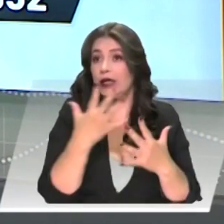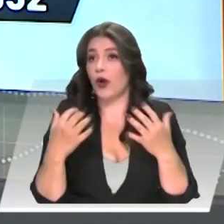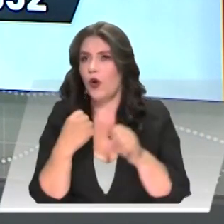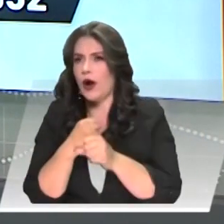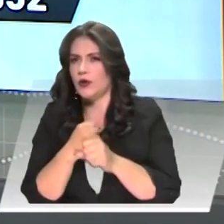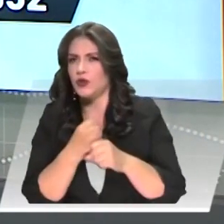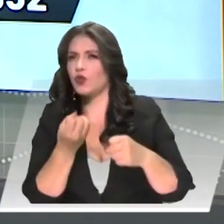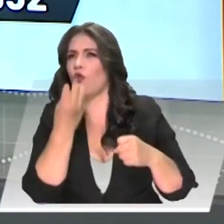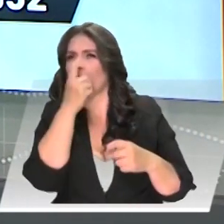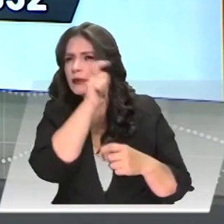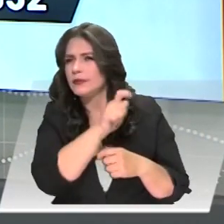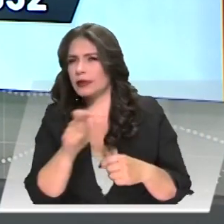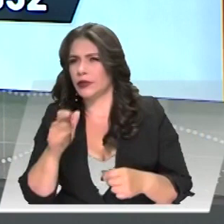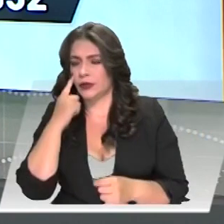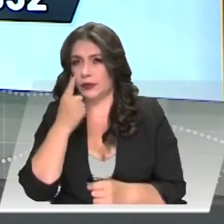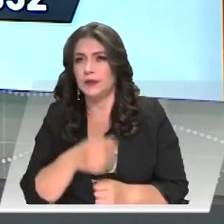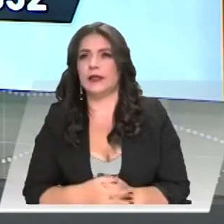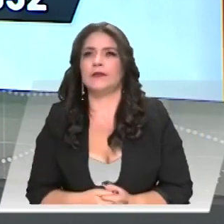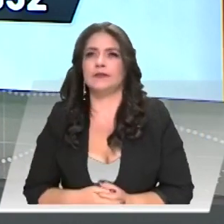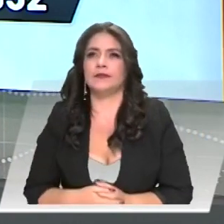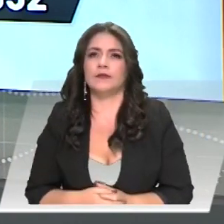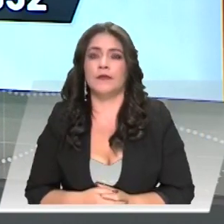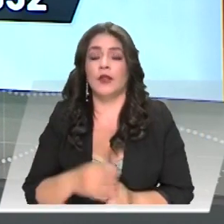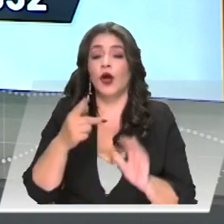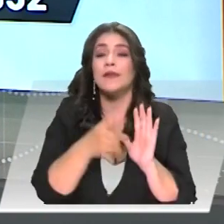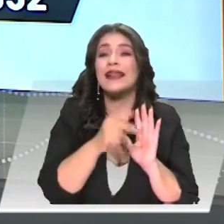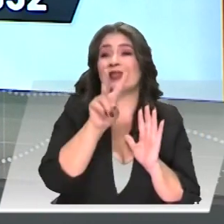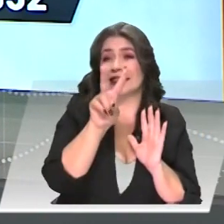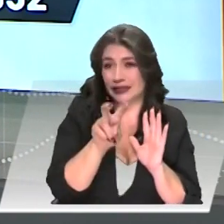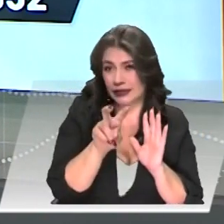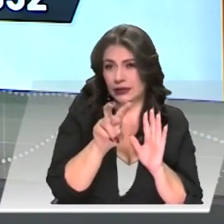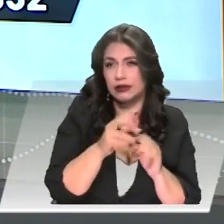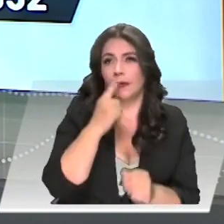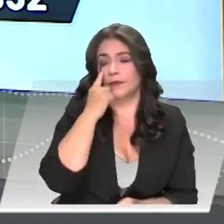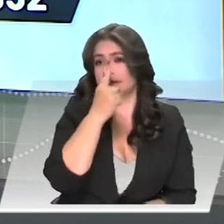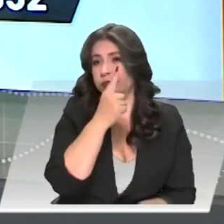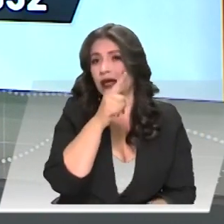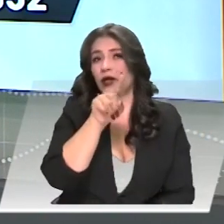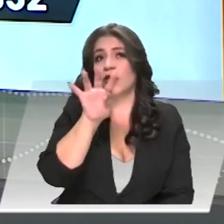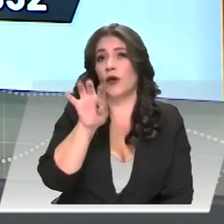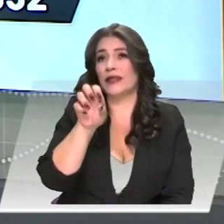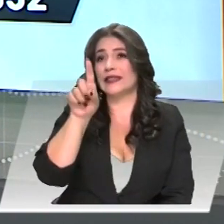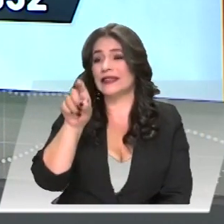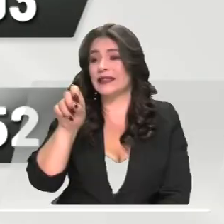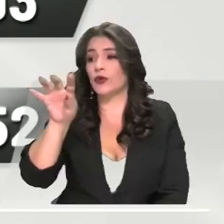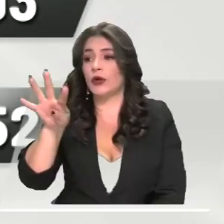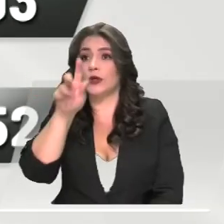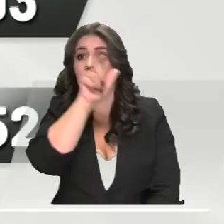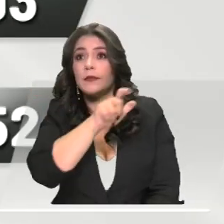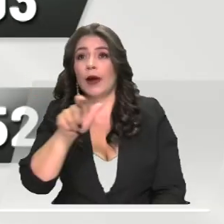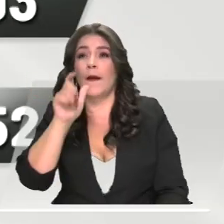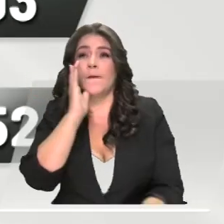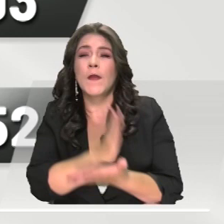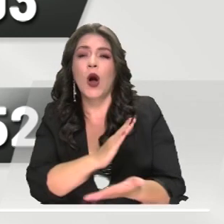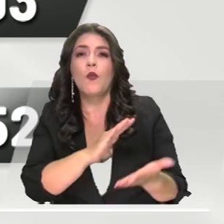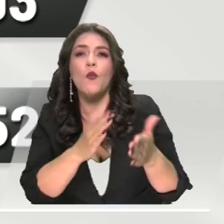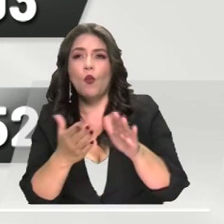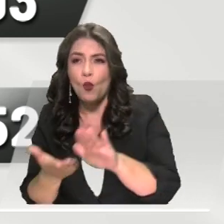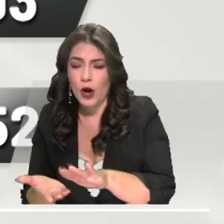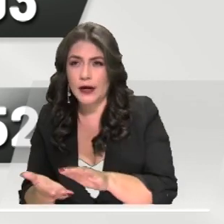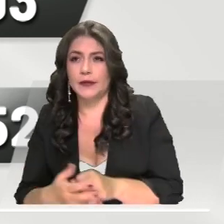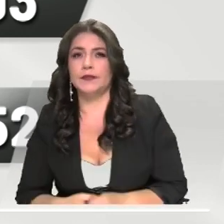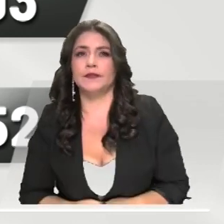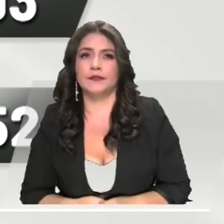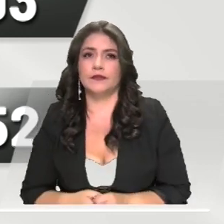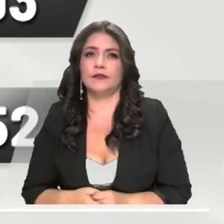departamento y comenzamos justamente entonces con el año 2017. Ahí vemos que fueron 964 personas las que perdieron la vida